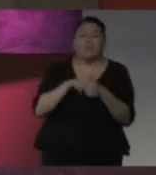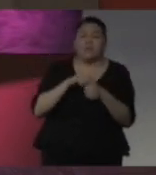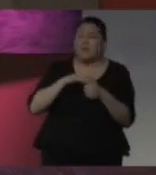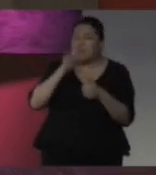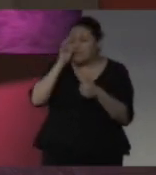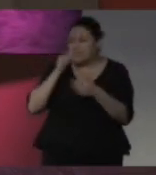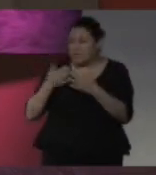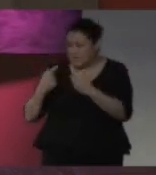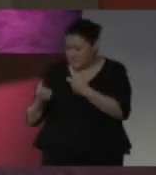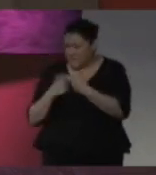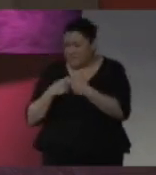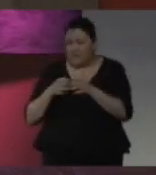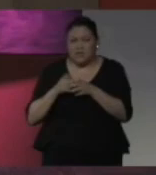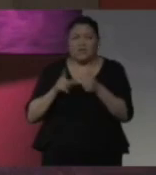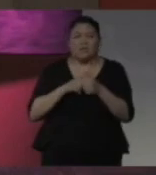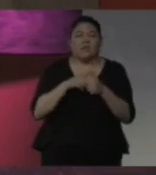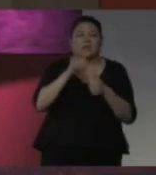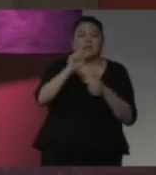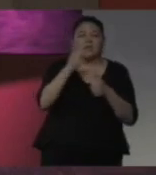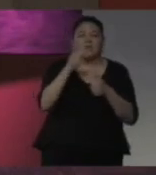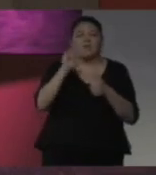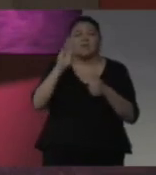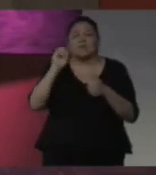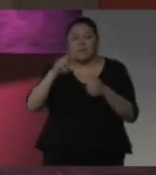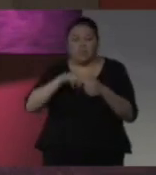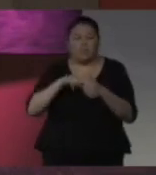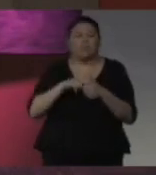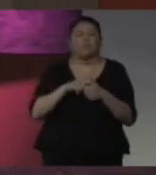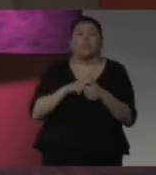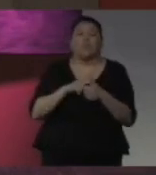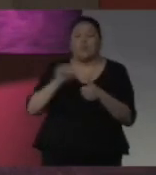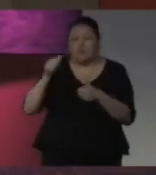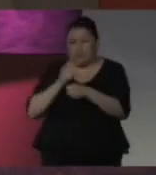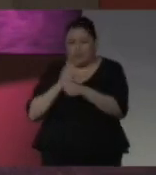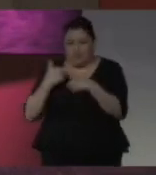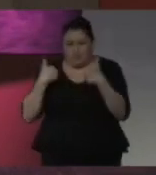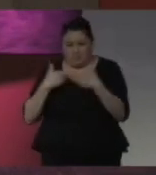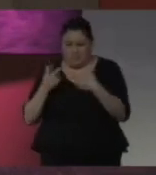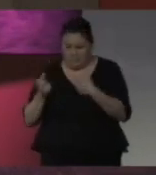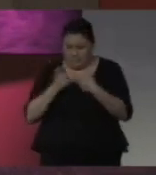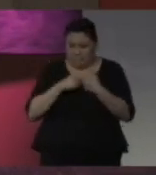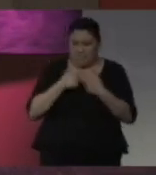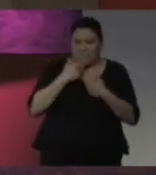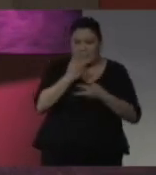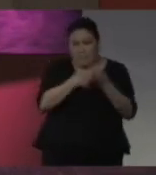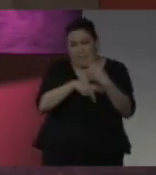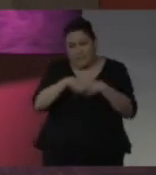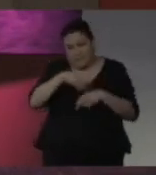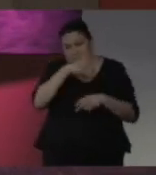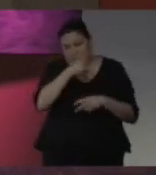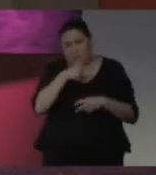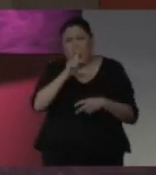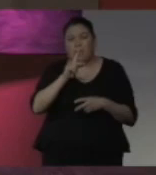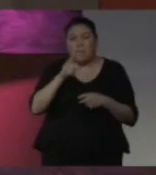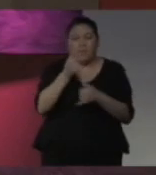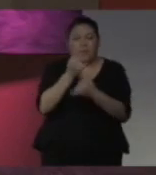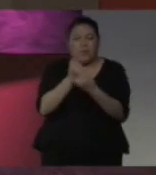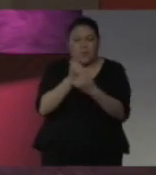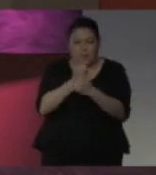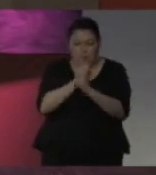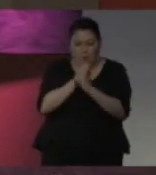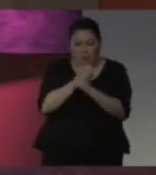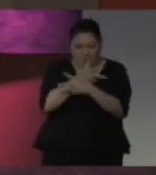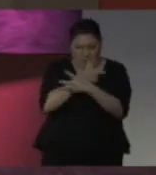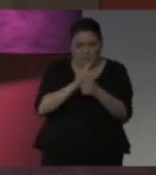de sumar al equipo, a Shivón Guerrero, una de nuestras académicas más prominentes que no nos acompañó esta vez, pero nos está siguiendo desde lejos,